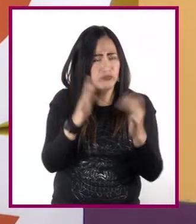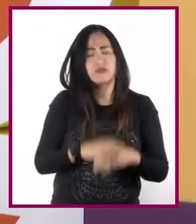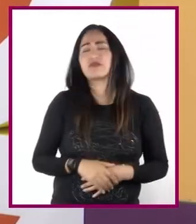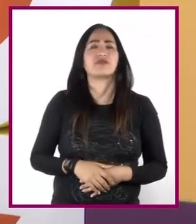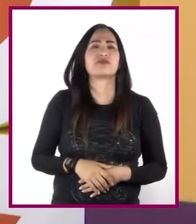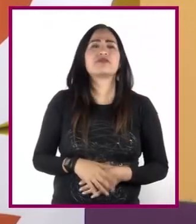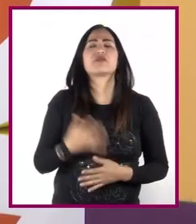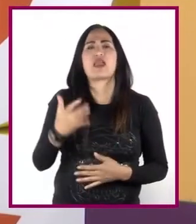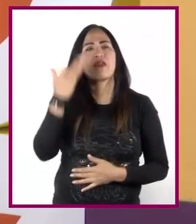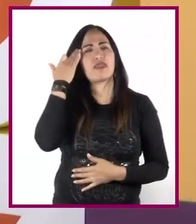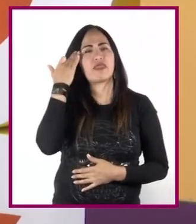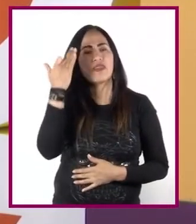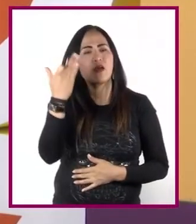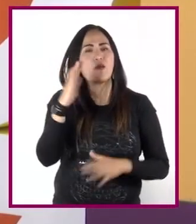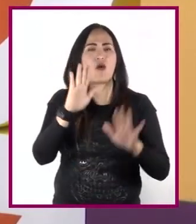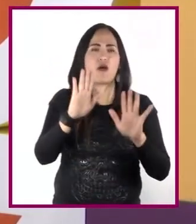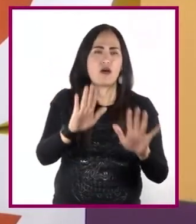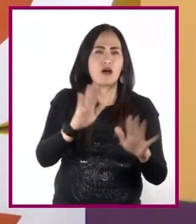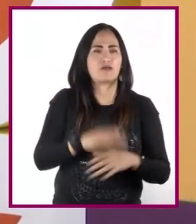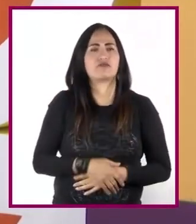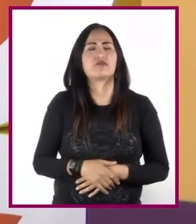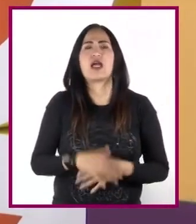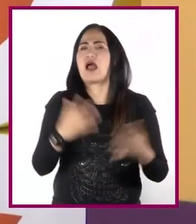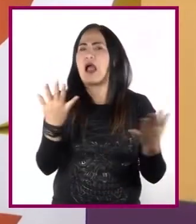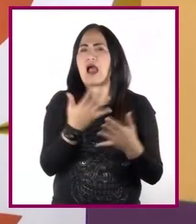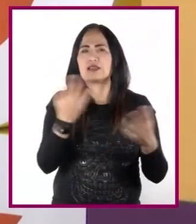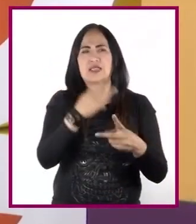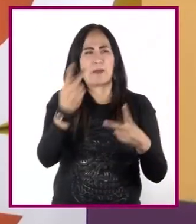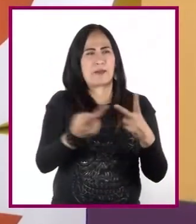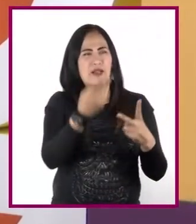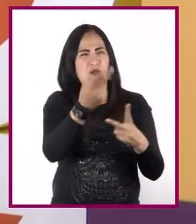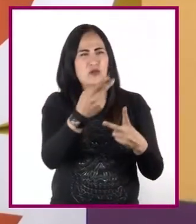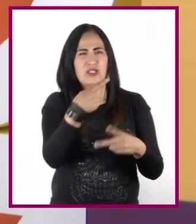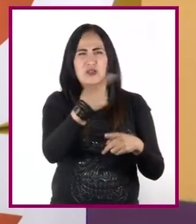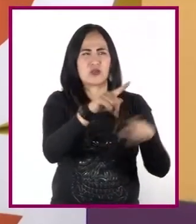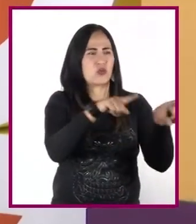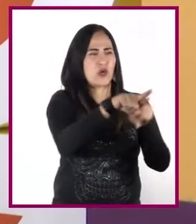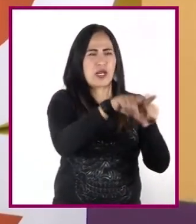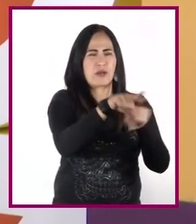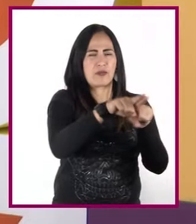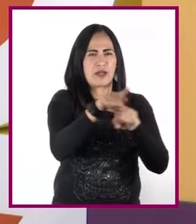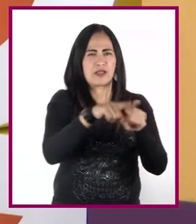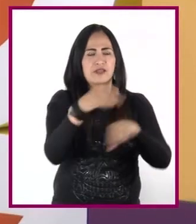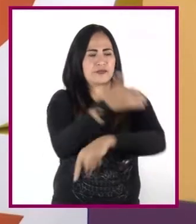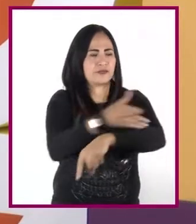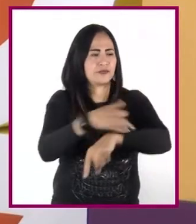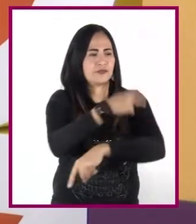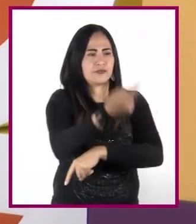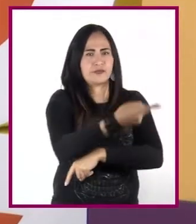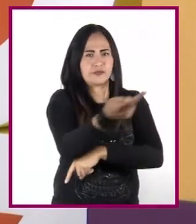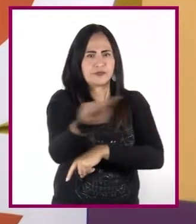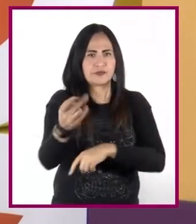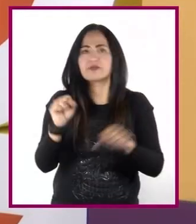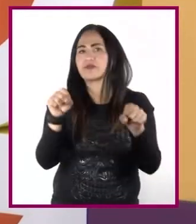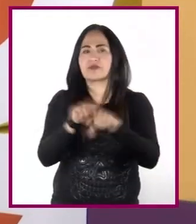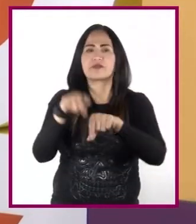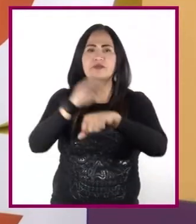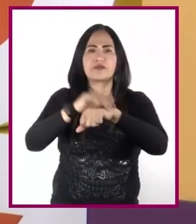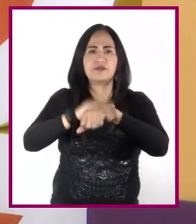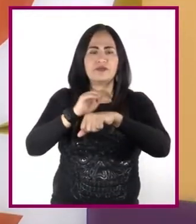panorama del tiempo, decidió realizar la misma pregunta que le hizo su hermana a todos los integrantes de su familia y a sus amigos más